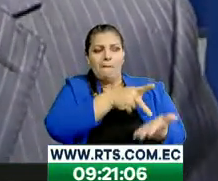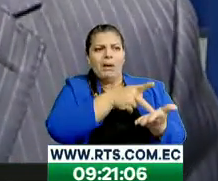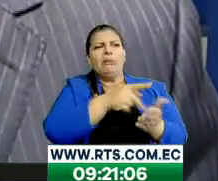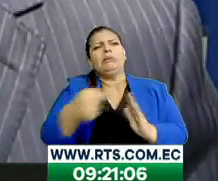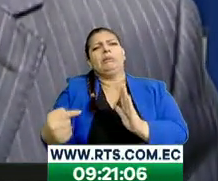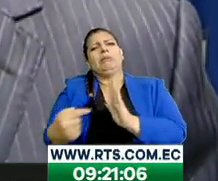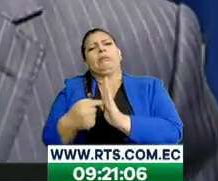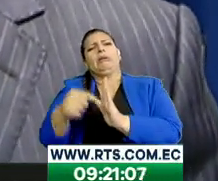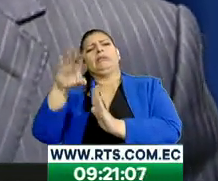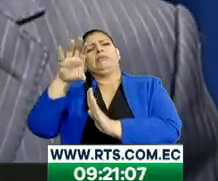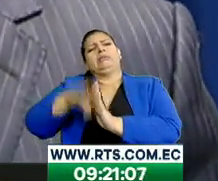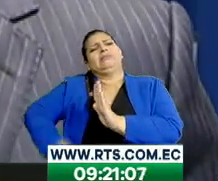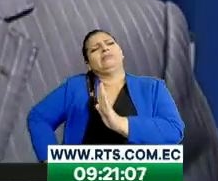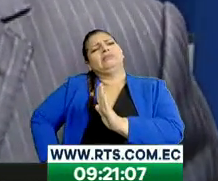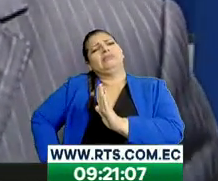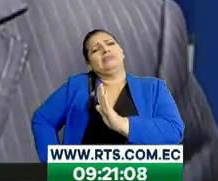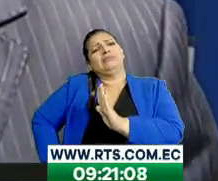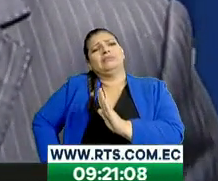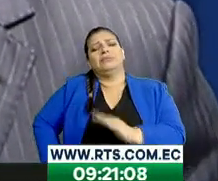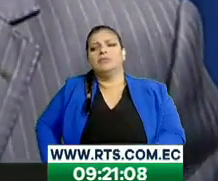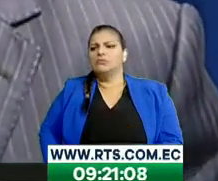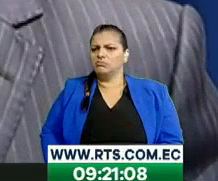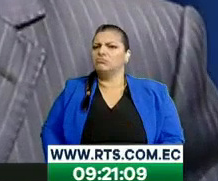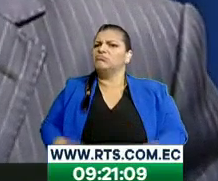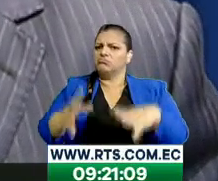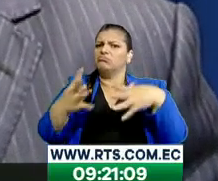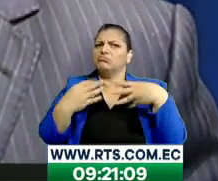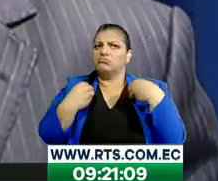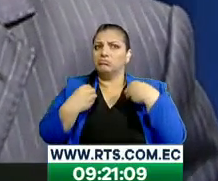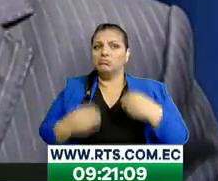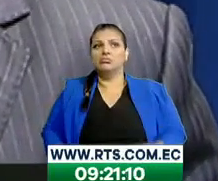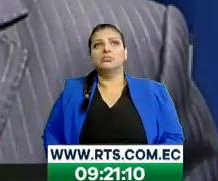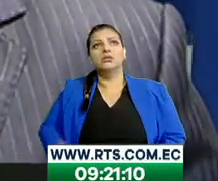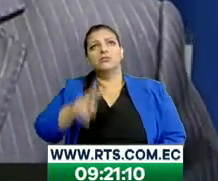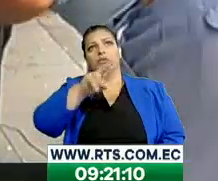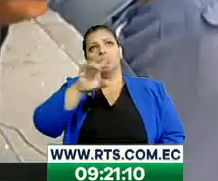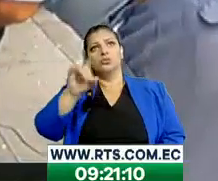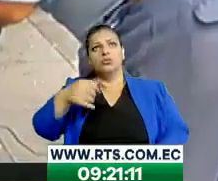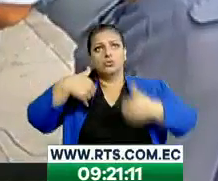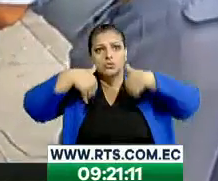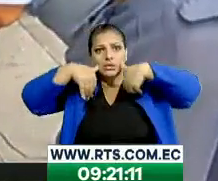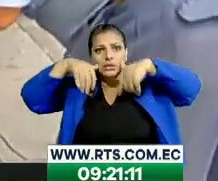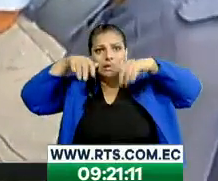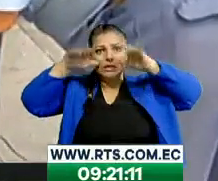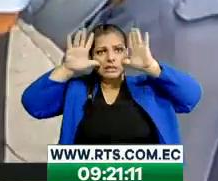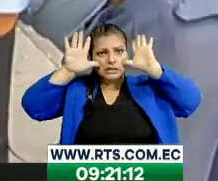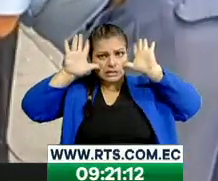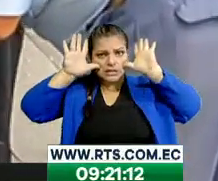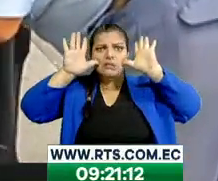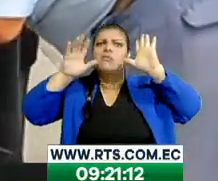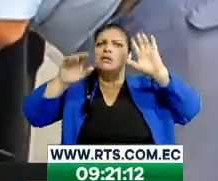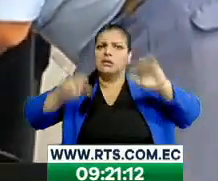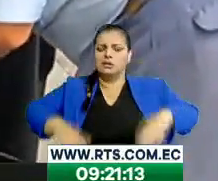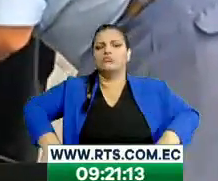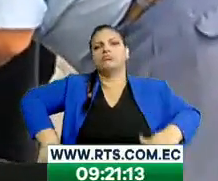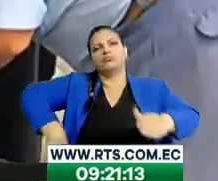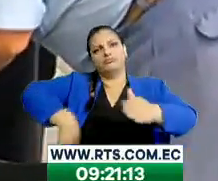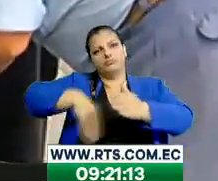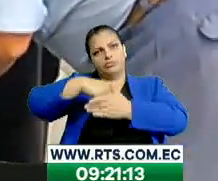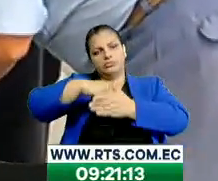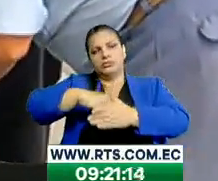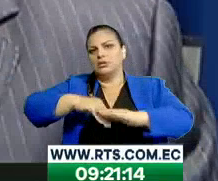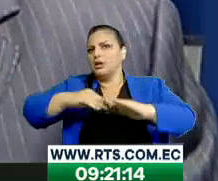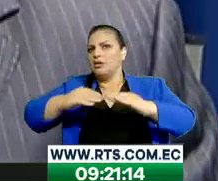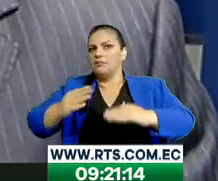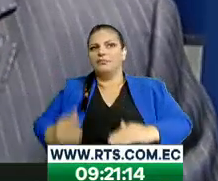intereses, multas y recargos está vigente hasta el 28 de diciembre del presente año. Por eso se invita a la ciudadanía a revisar, ya